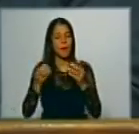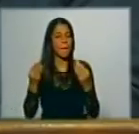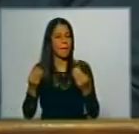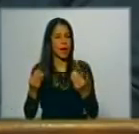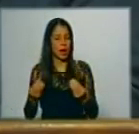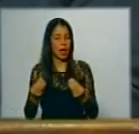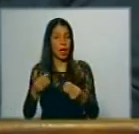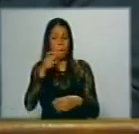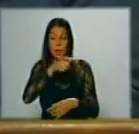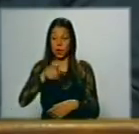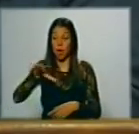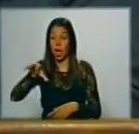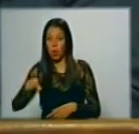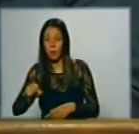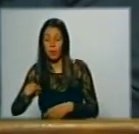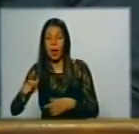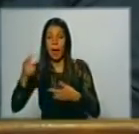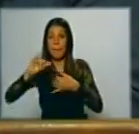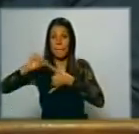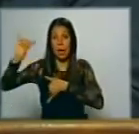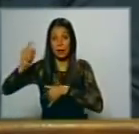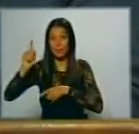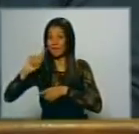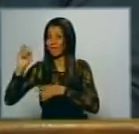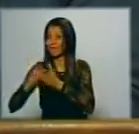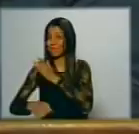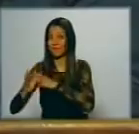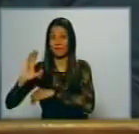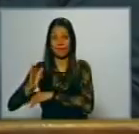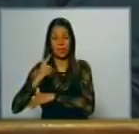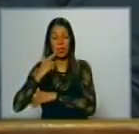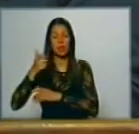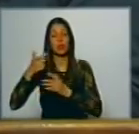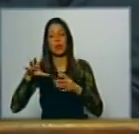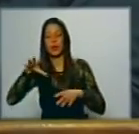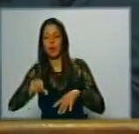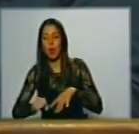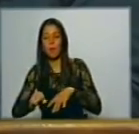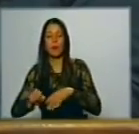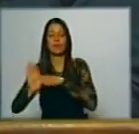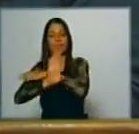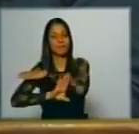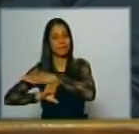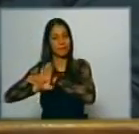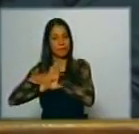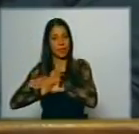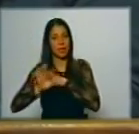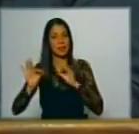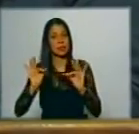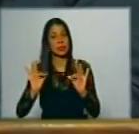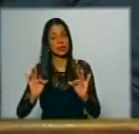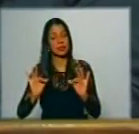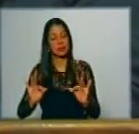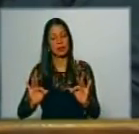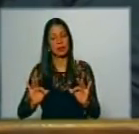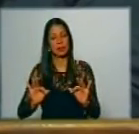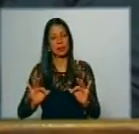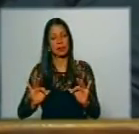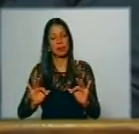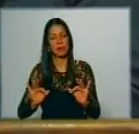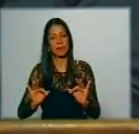los derechos de las personas en el acceso a los bienes y servicios, especialmente de